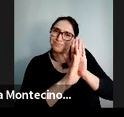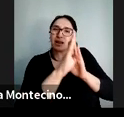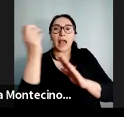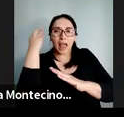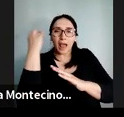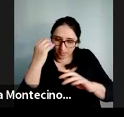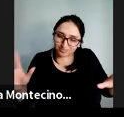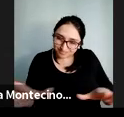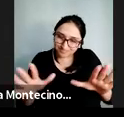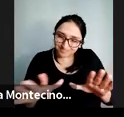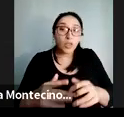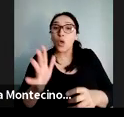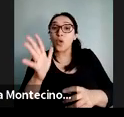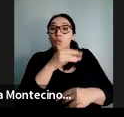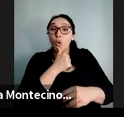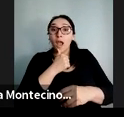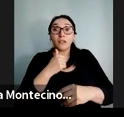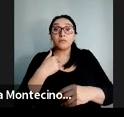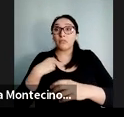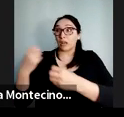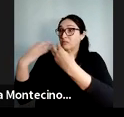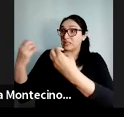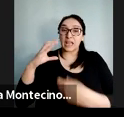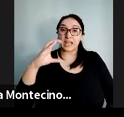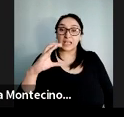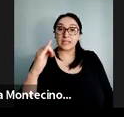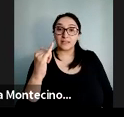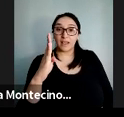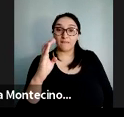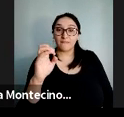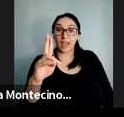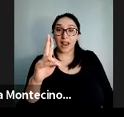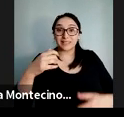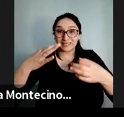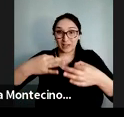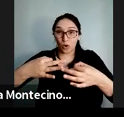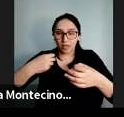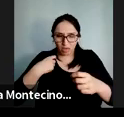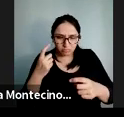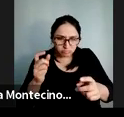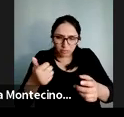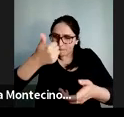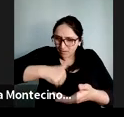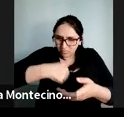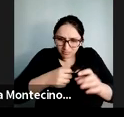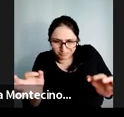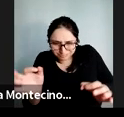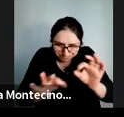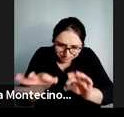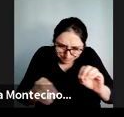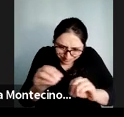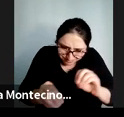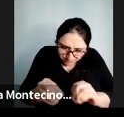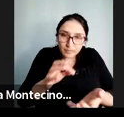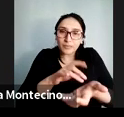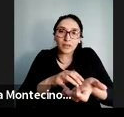ninguna universidad, en ninguna escuela, nos fuimos formando a través del tiempo bajo estas mismas inquietudes, inquietudes de